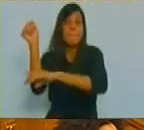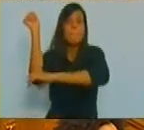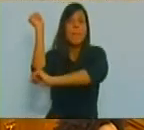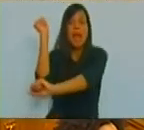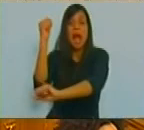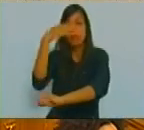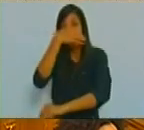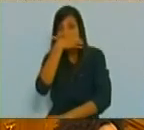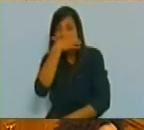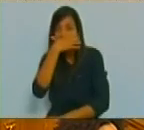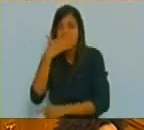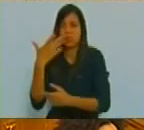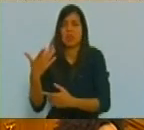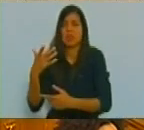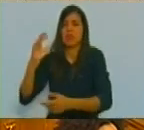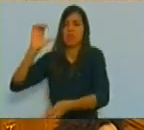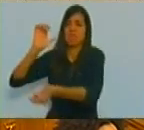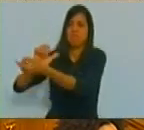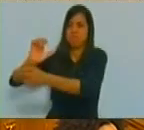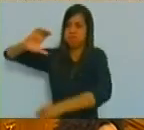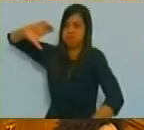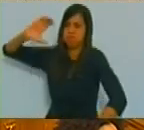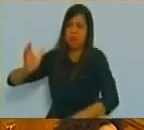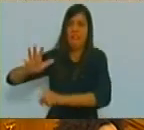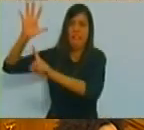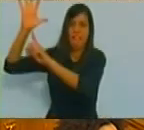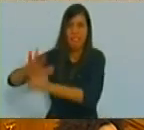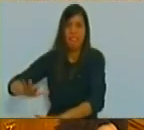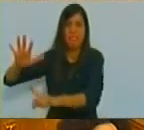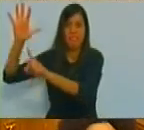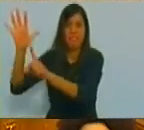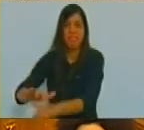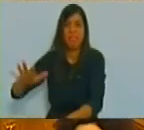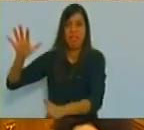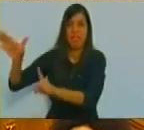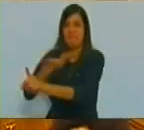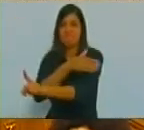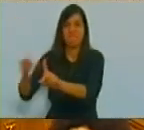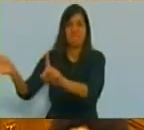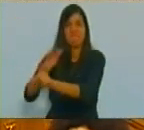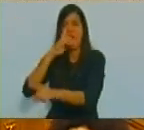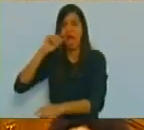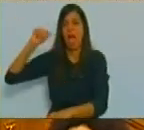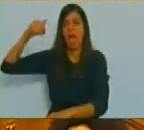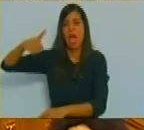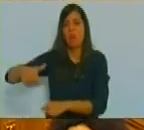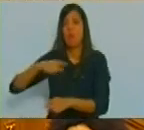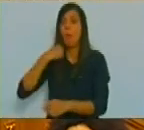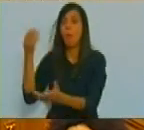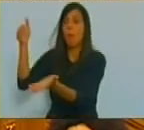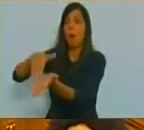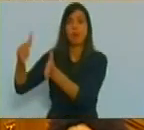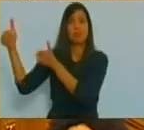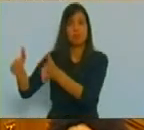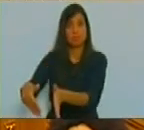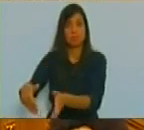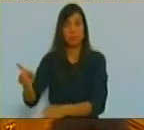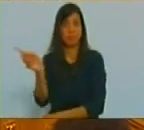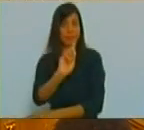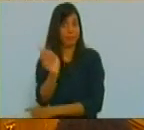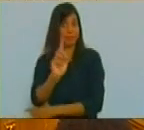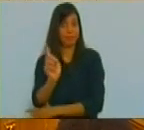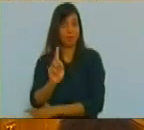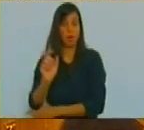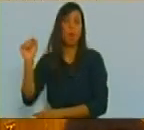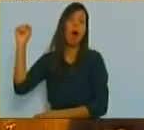no tienes por qué estigmatizarlo permanentemente y por toda su vida tiene entonces que tenerle allí la espada de